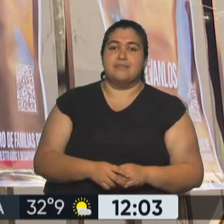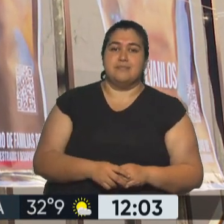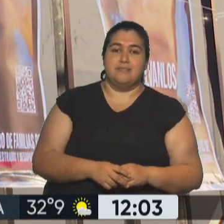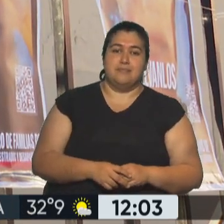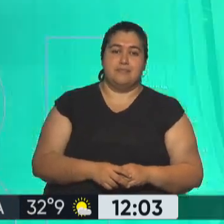manifestar